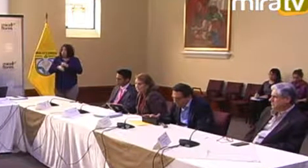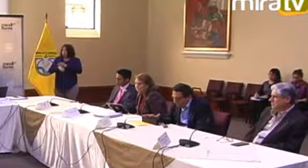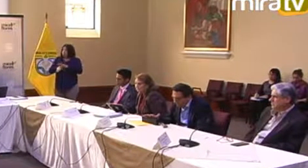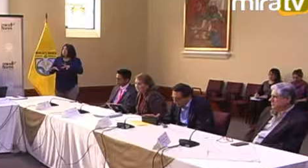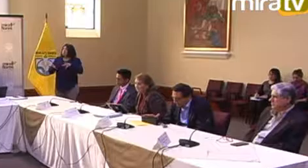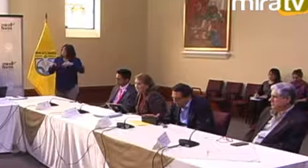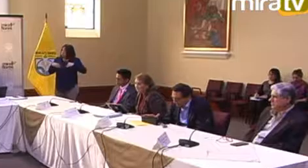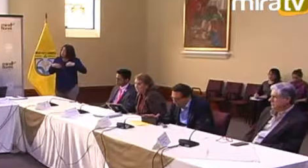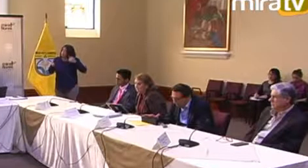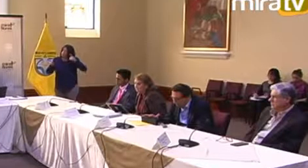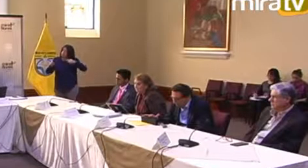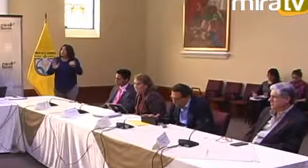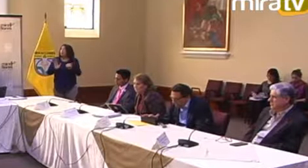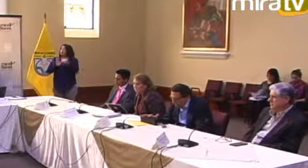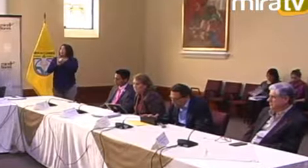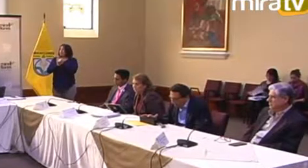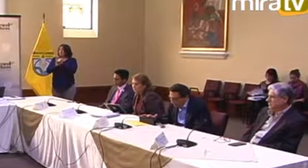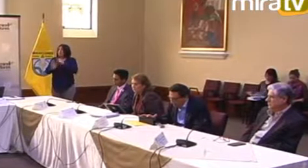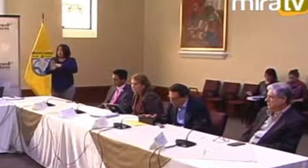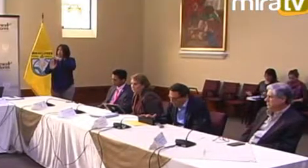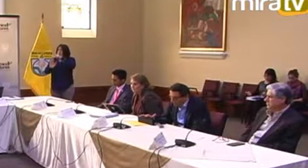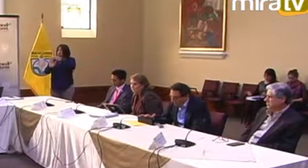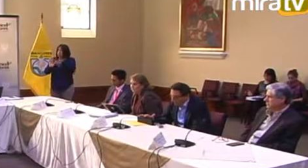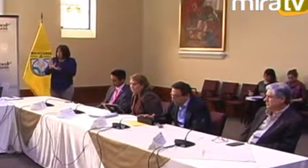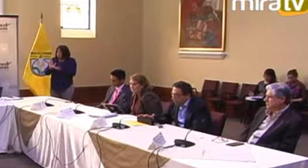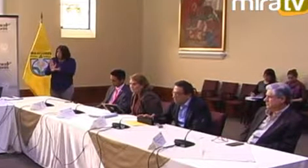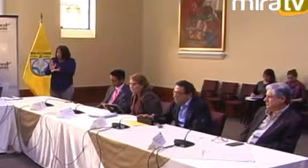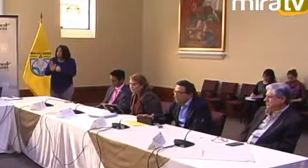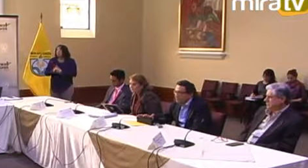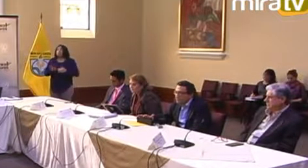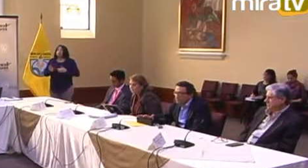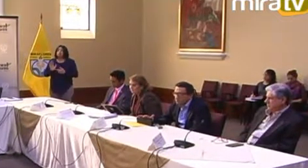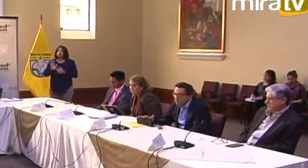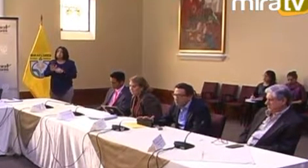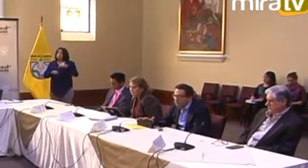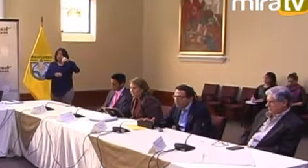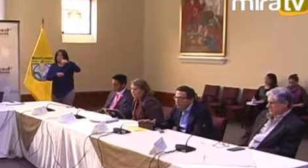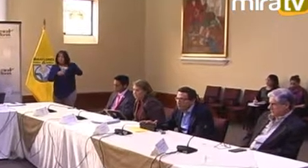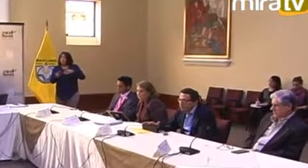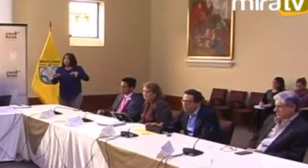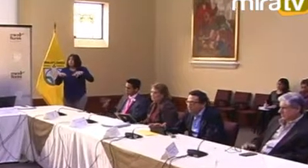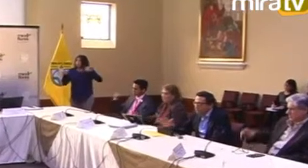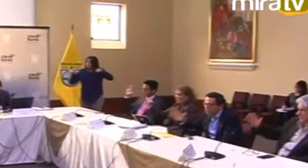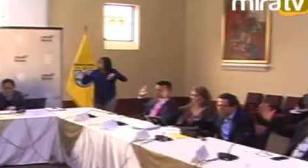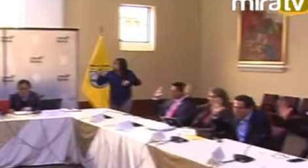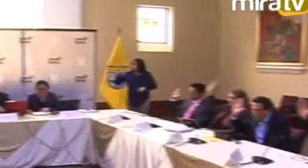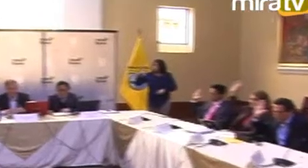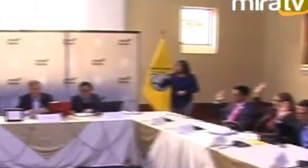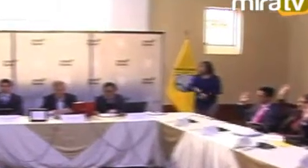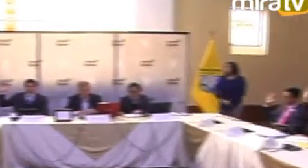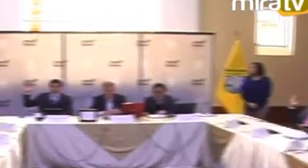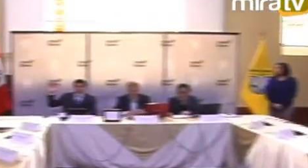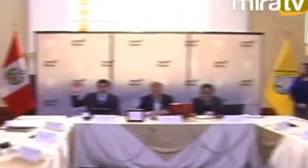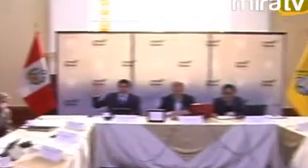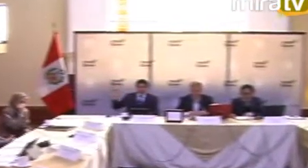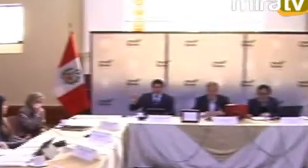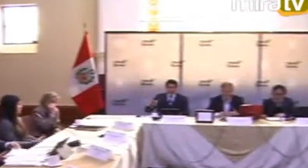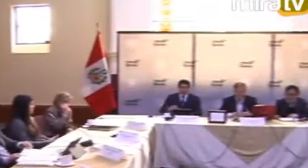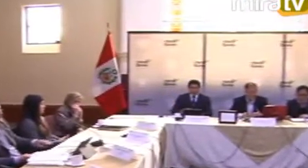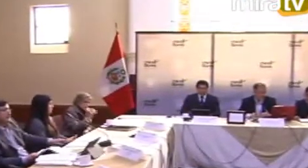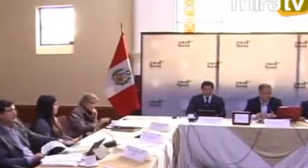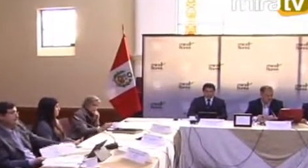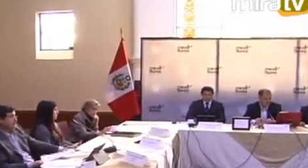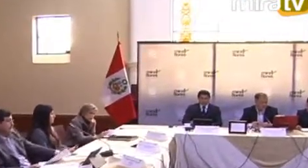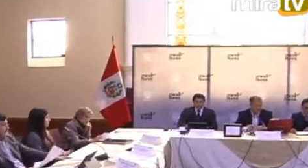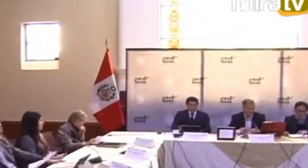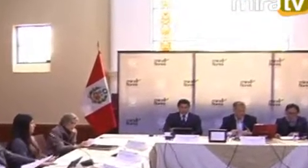que estén a favor de aprobar este proyecto, sírvanse expresarlo en señal de conformidad. Se ha aprobado por unanimidad de votos.